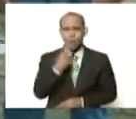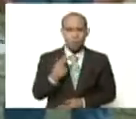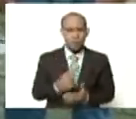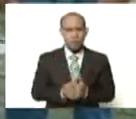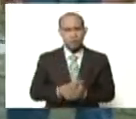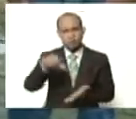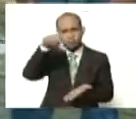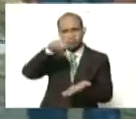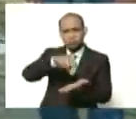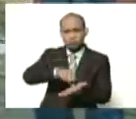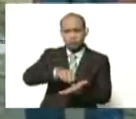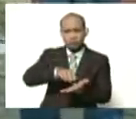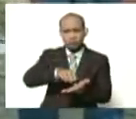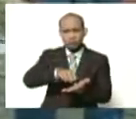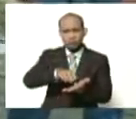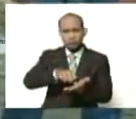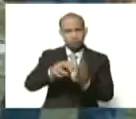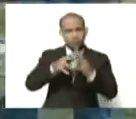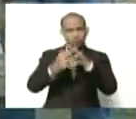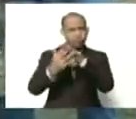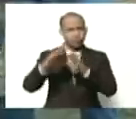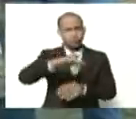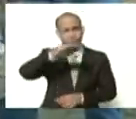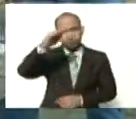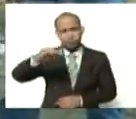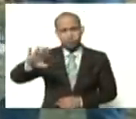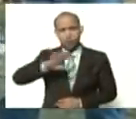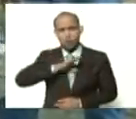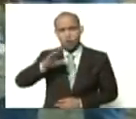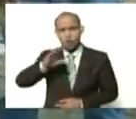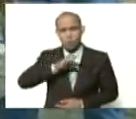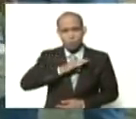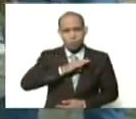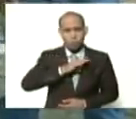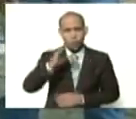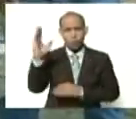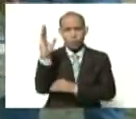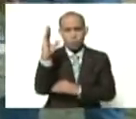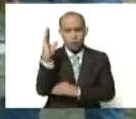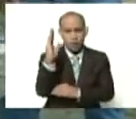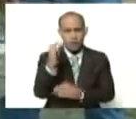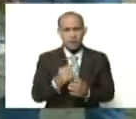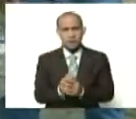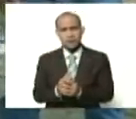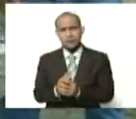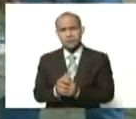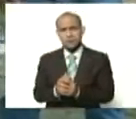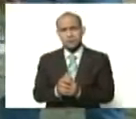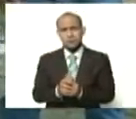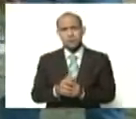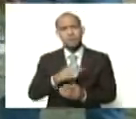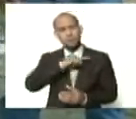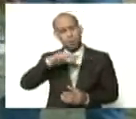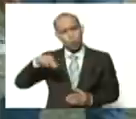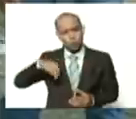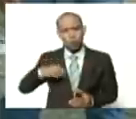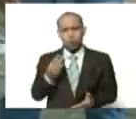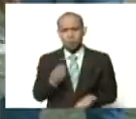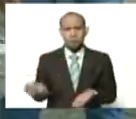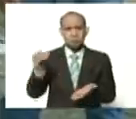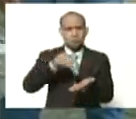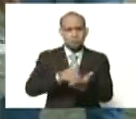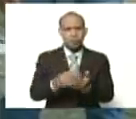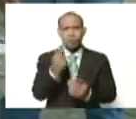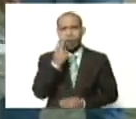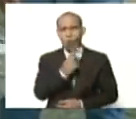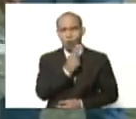desde el Cerro La Vieja, pues, un cerro patrimonio natural de nuestra población, ratificar con usted, presidente, el